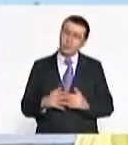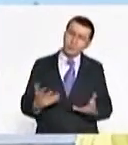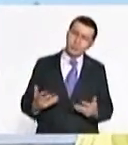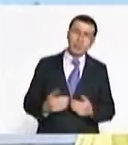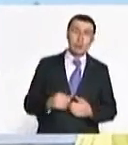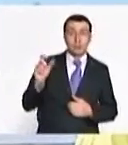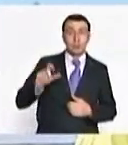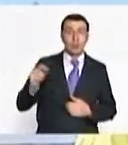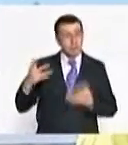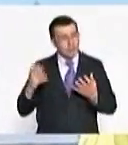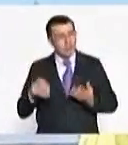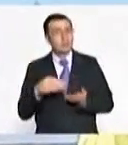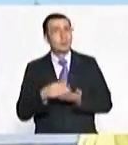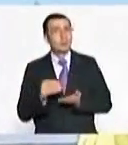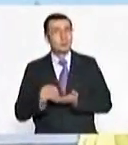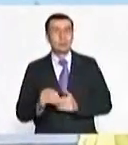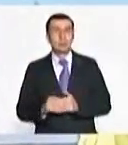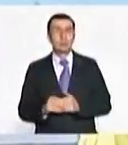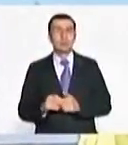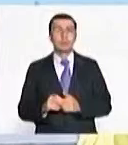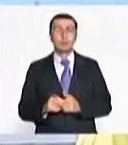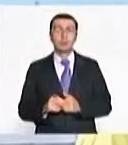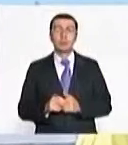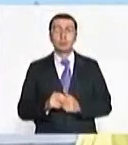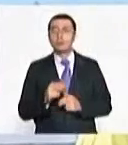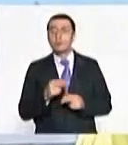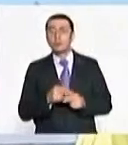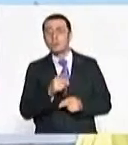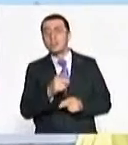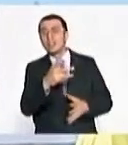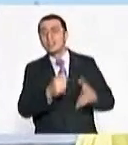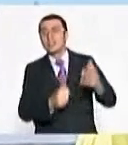acuden a comprar una reconocida leche,